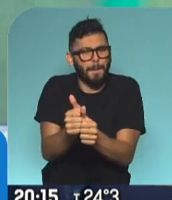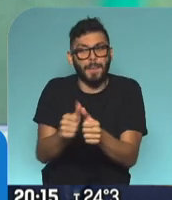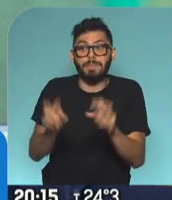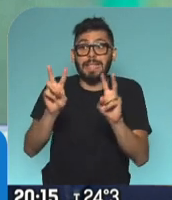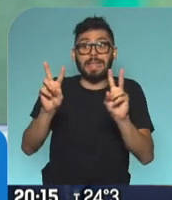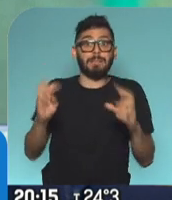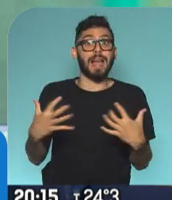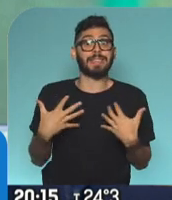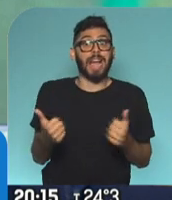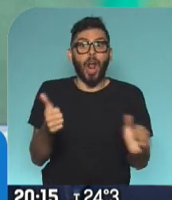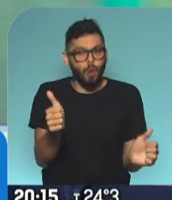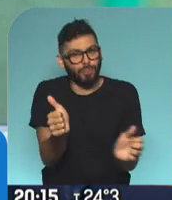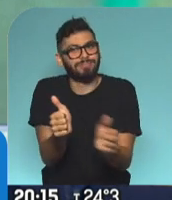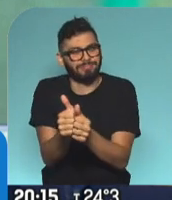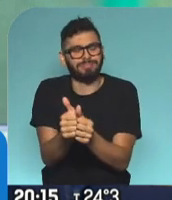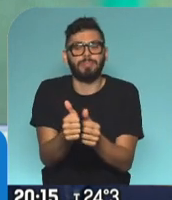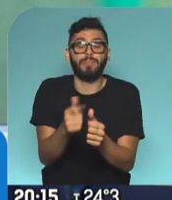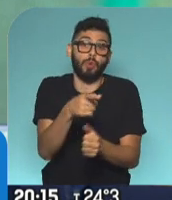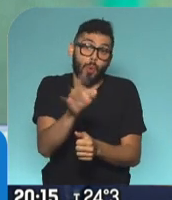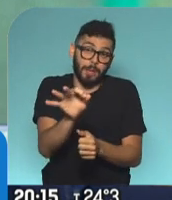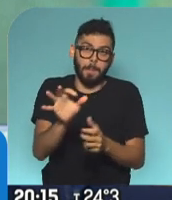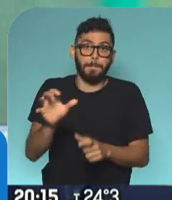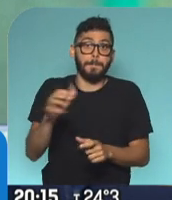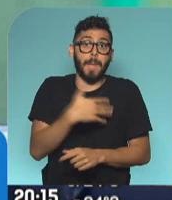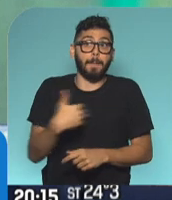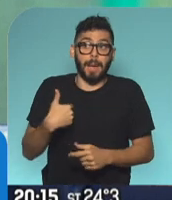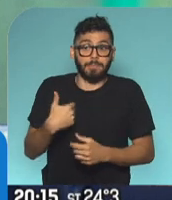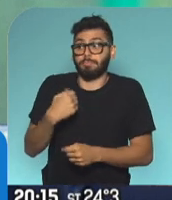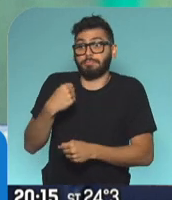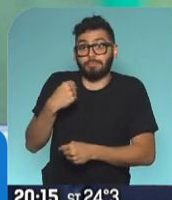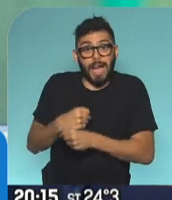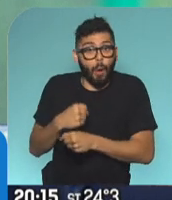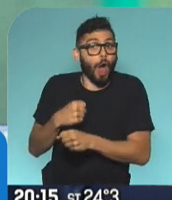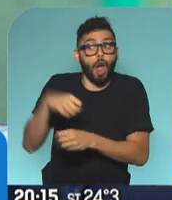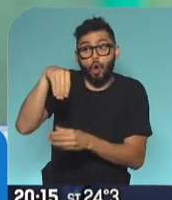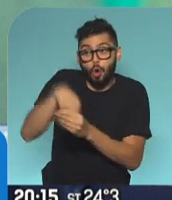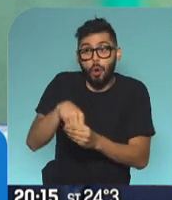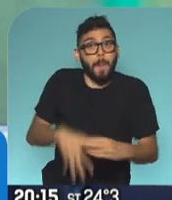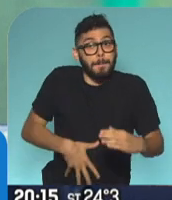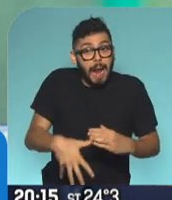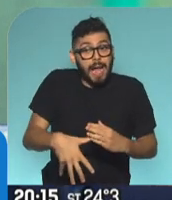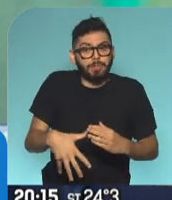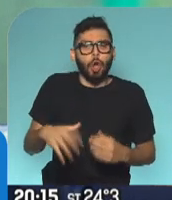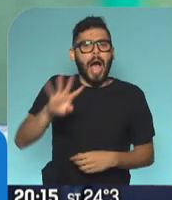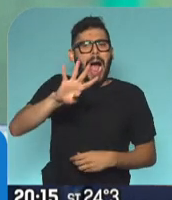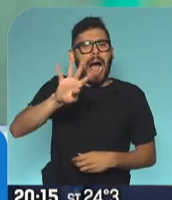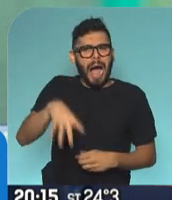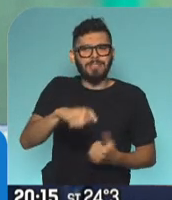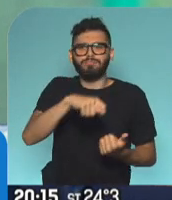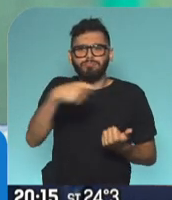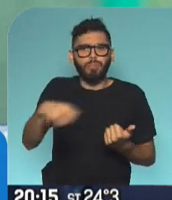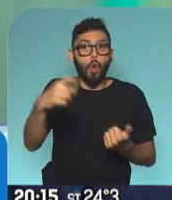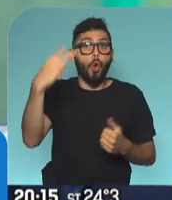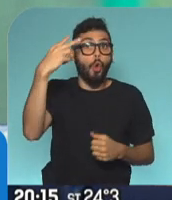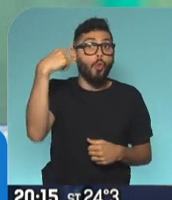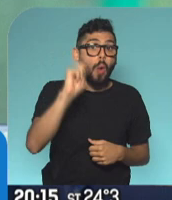vos sabés que las mamás que tienen trabajo y están cursando un embarazo han se es líquida mensualmente durante nueve